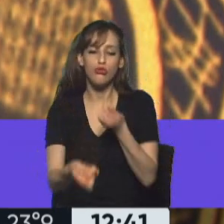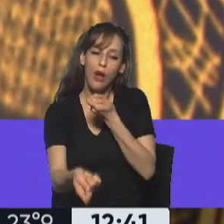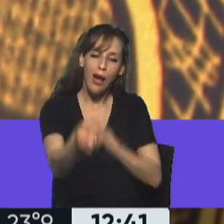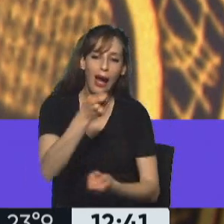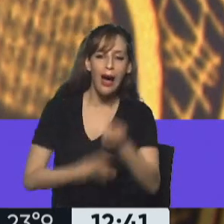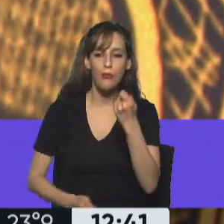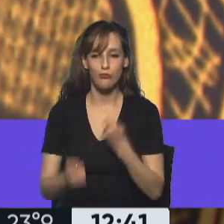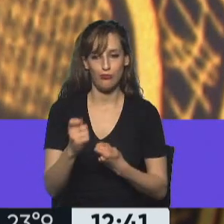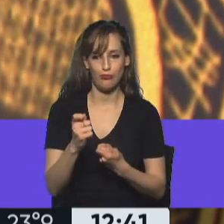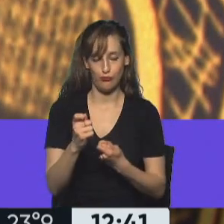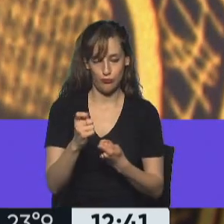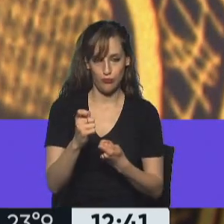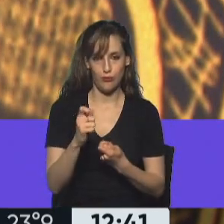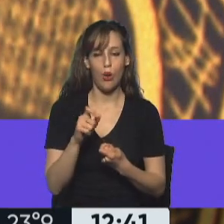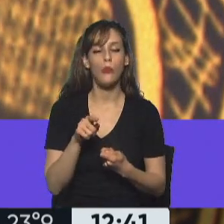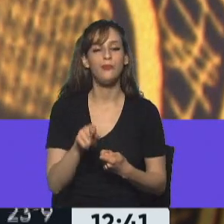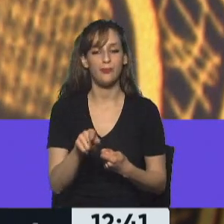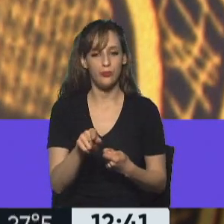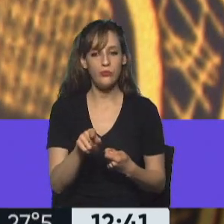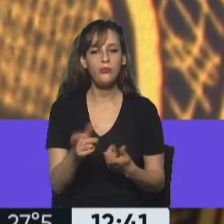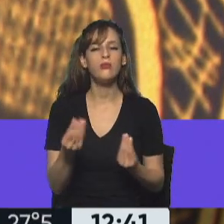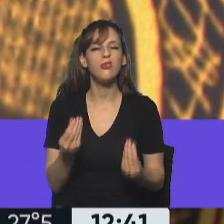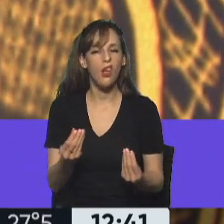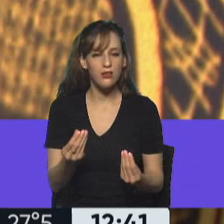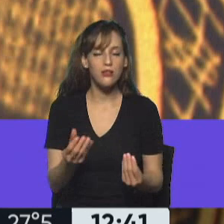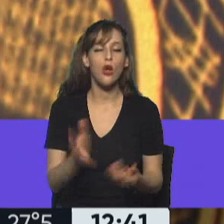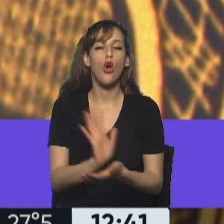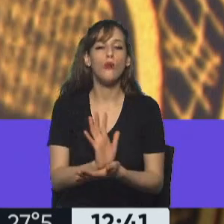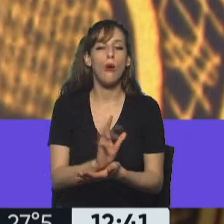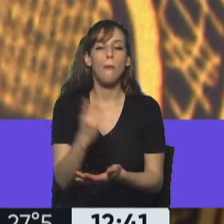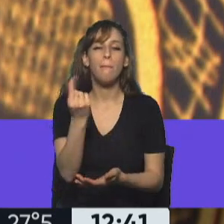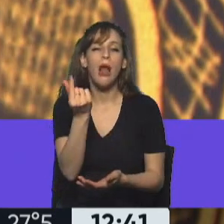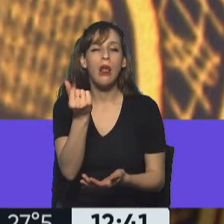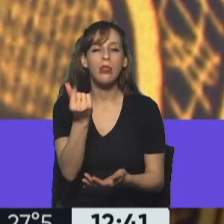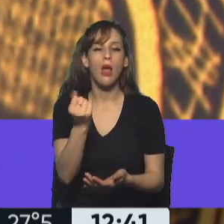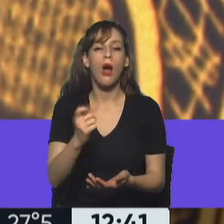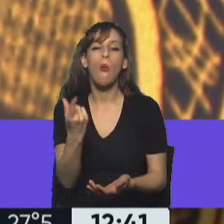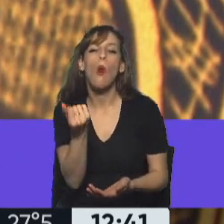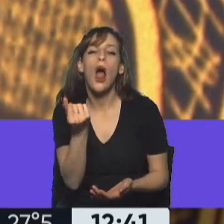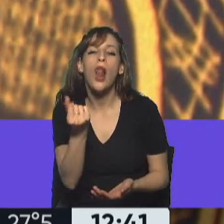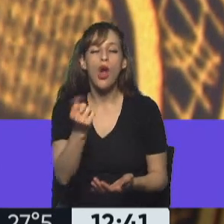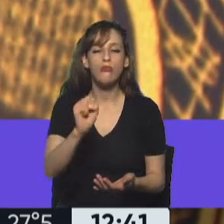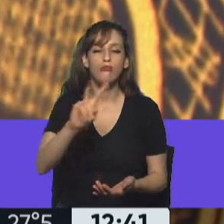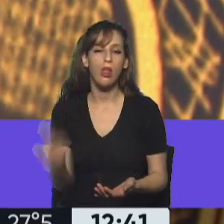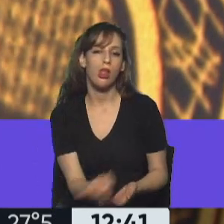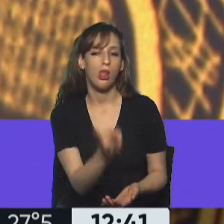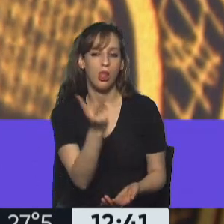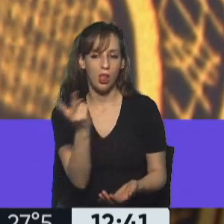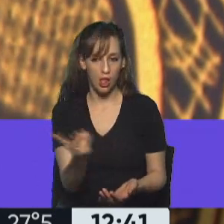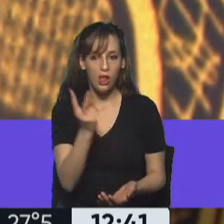llama crol inpec que es una especie de devaluación o micro devaluación a un ritmo más o menos